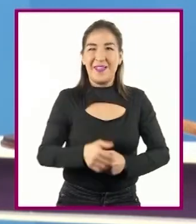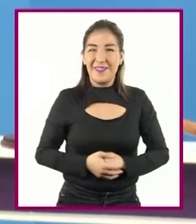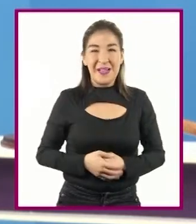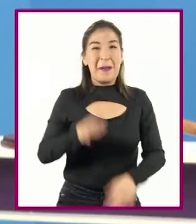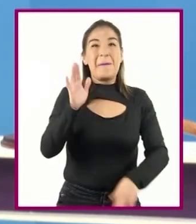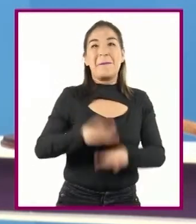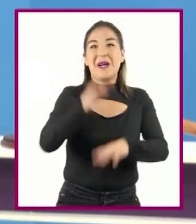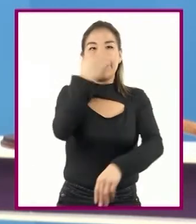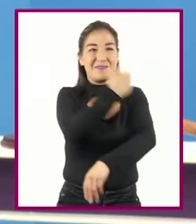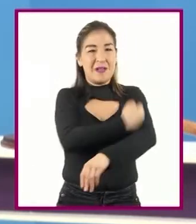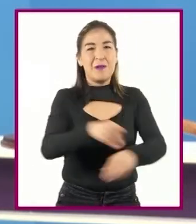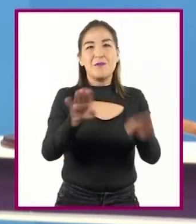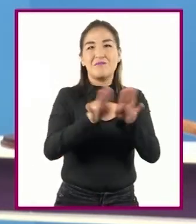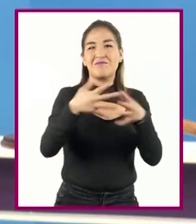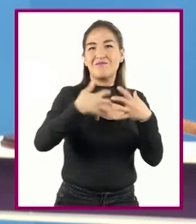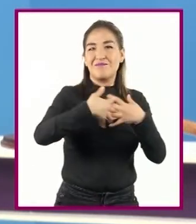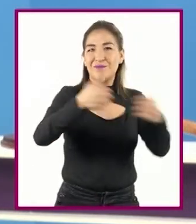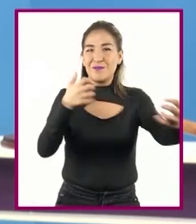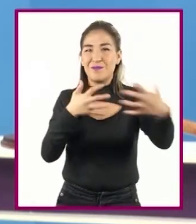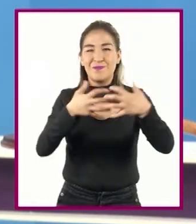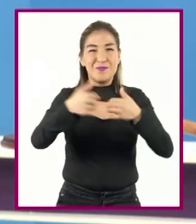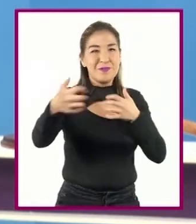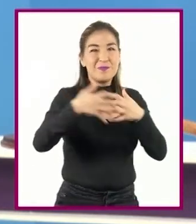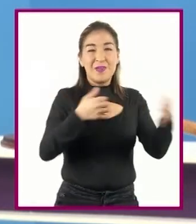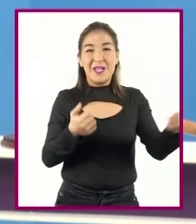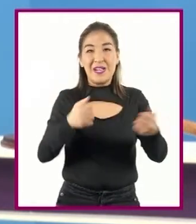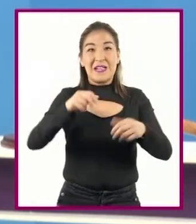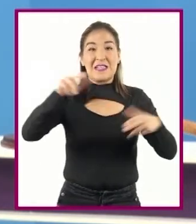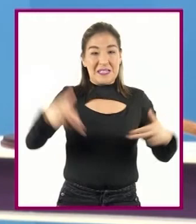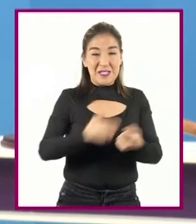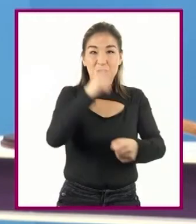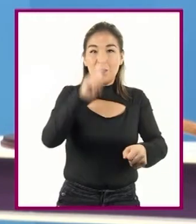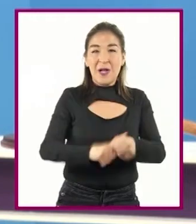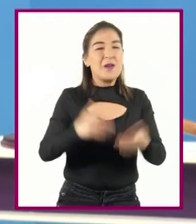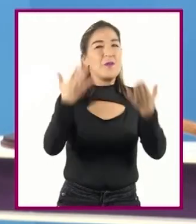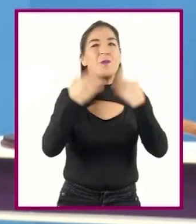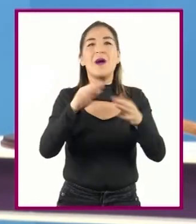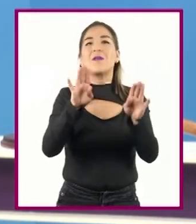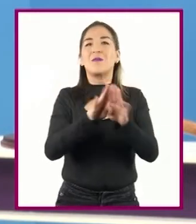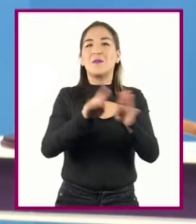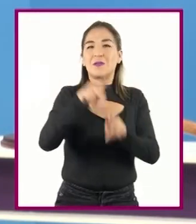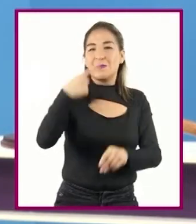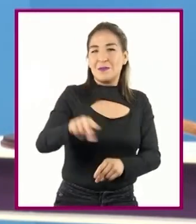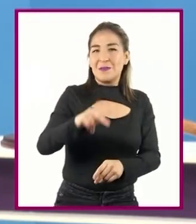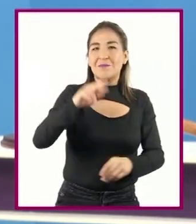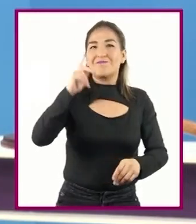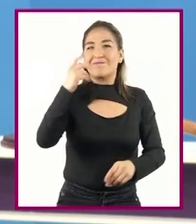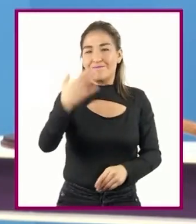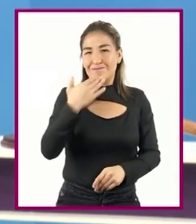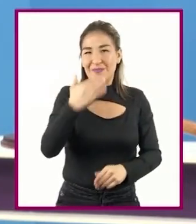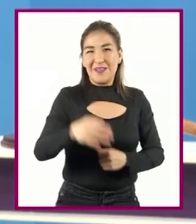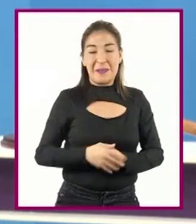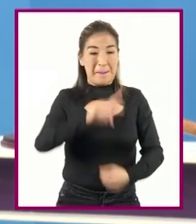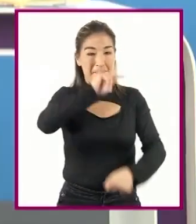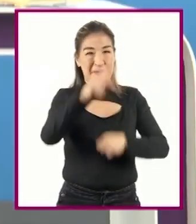más familias separadas, naciones sin identidad, países en conflicto, pero no debe ser